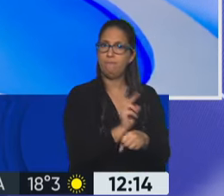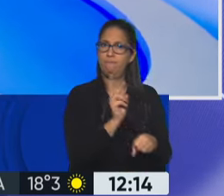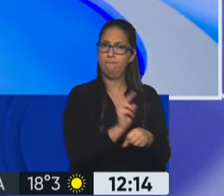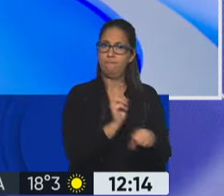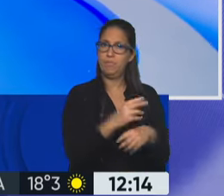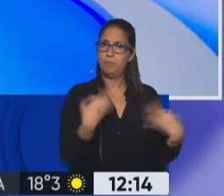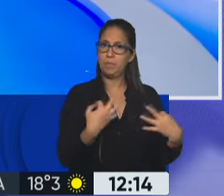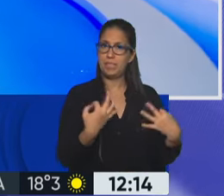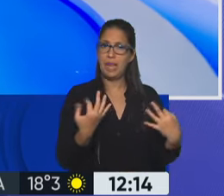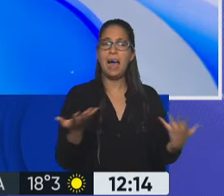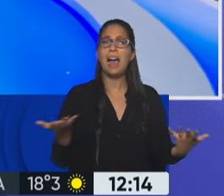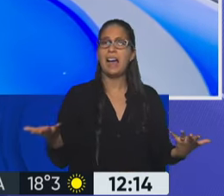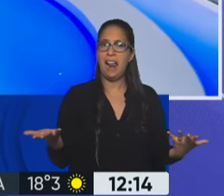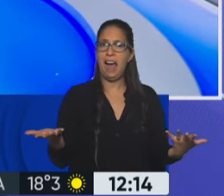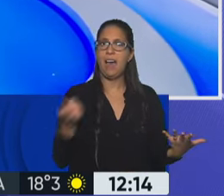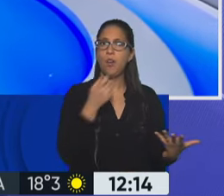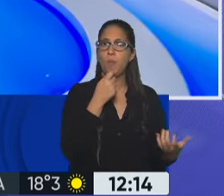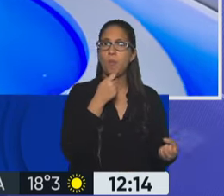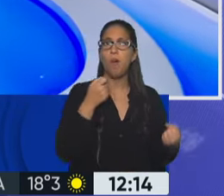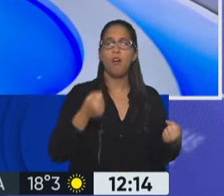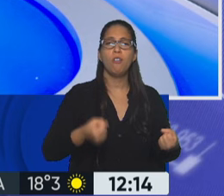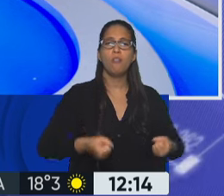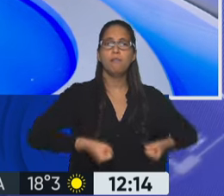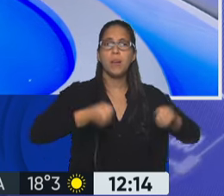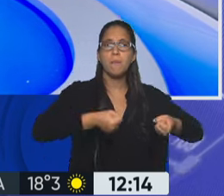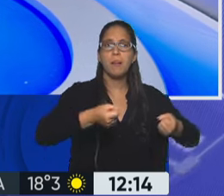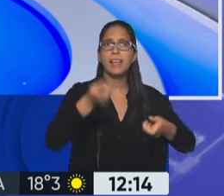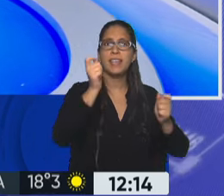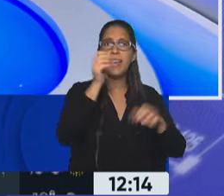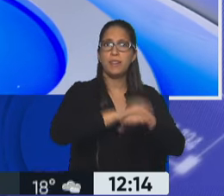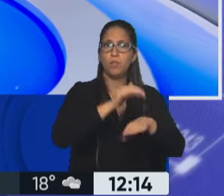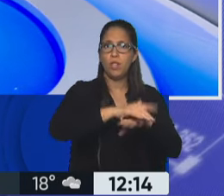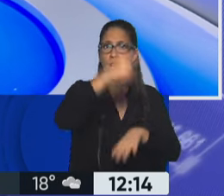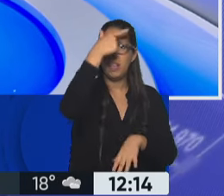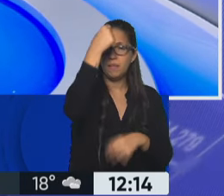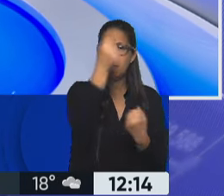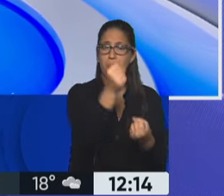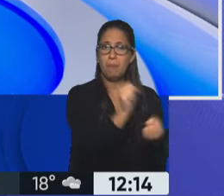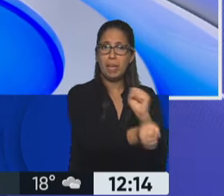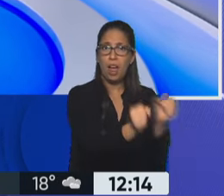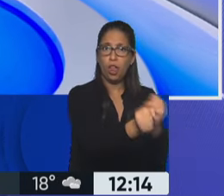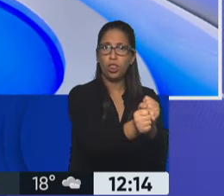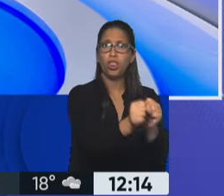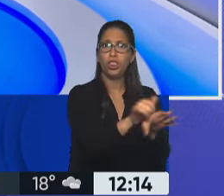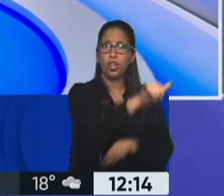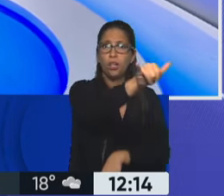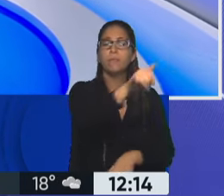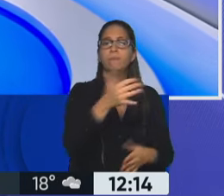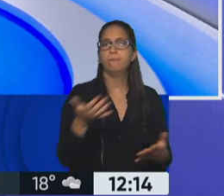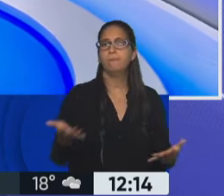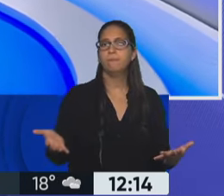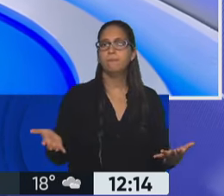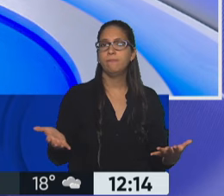cuidar de otra manera particularmente con el equipaje con quién vuela No eso es seguro y por otro lado el avión